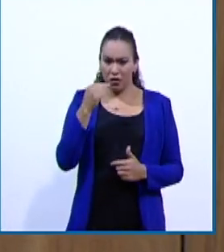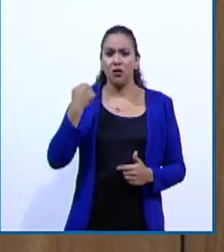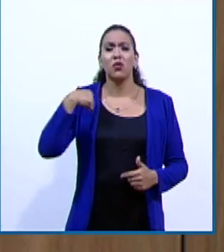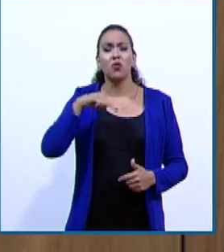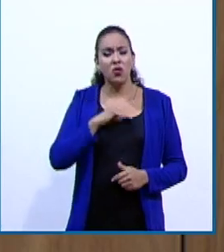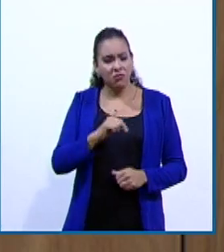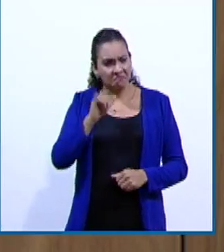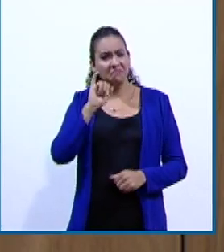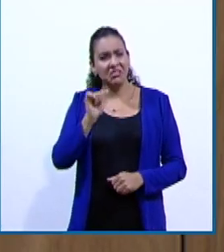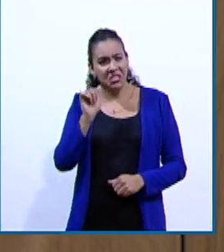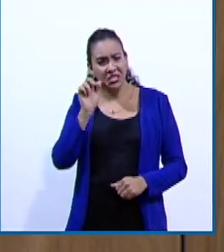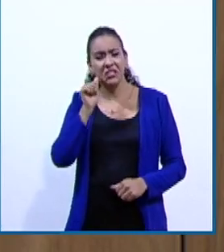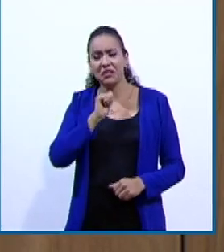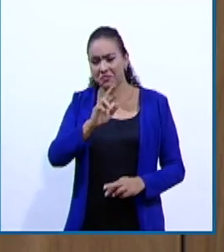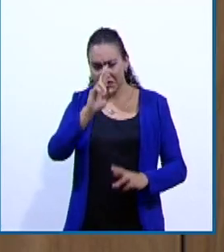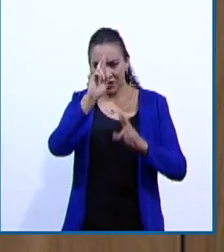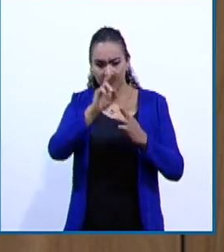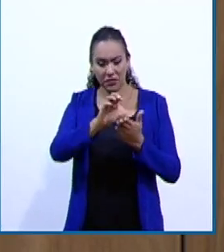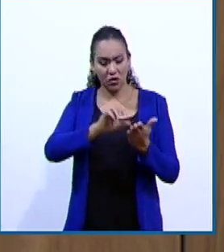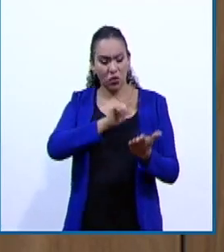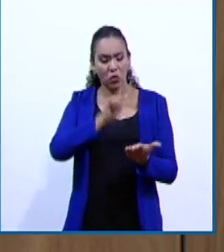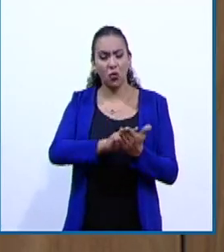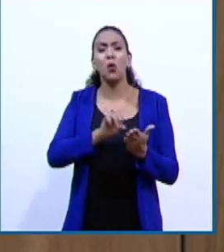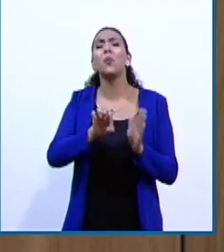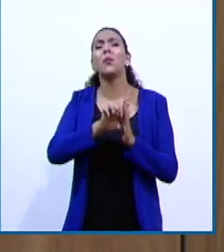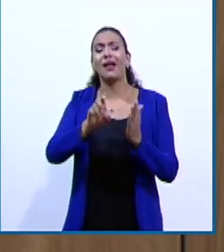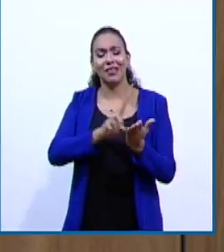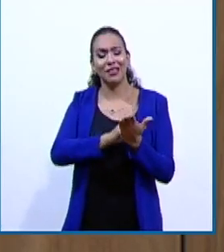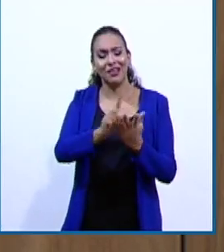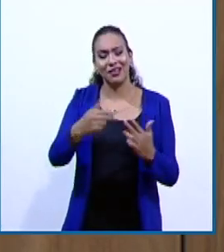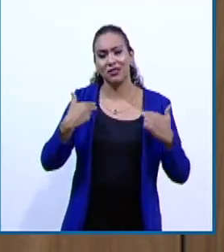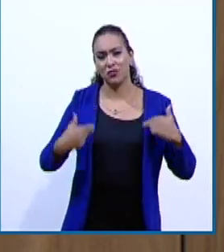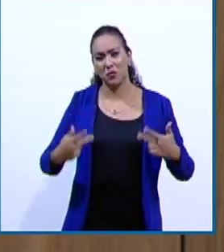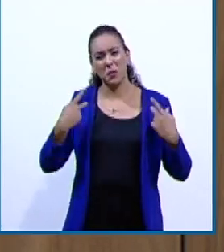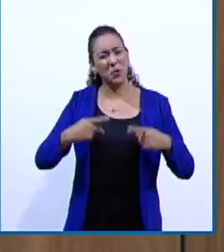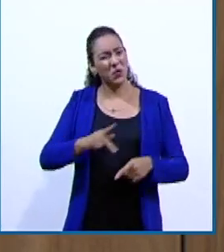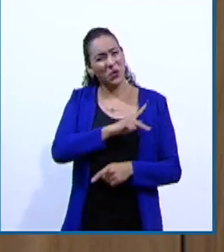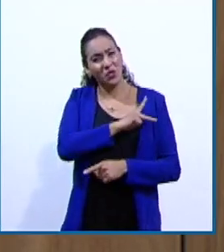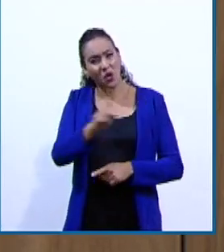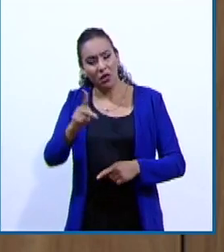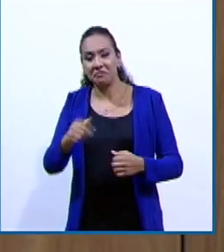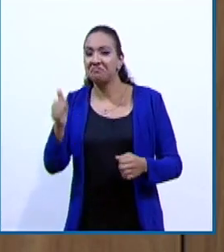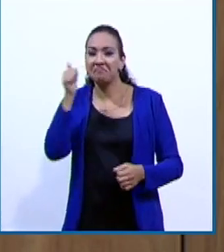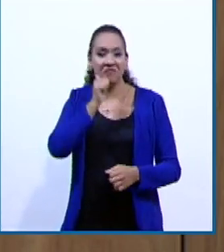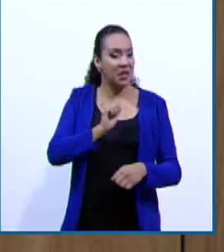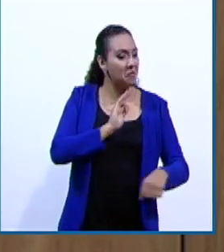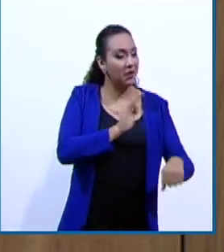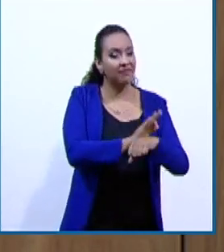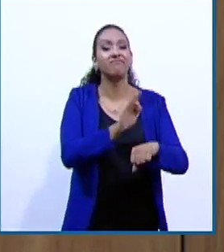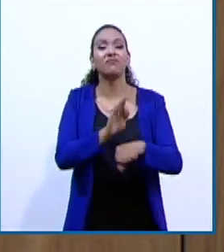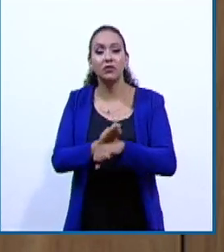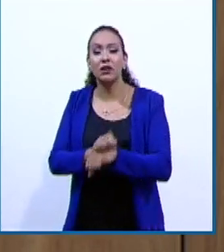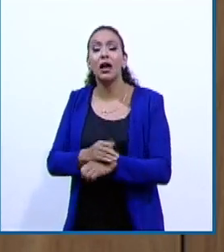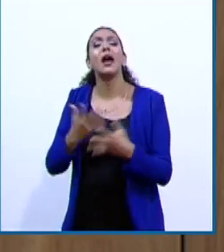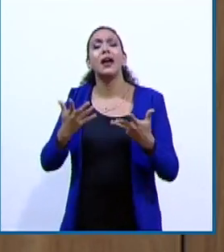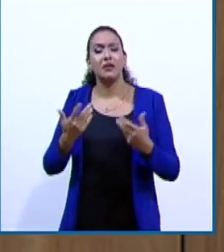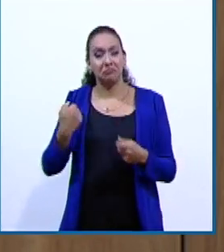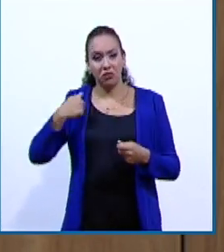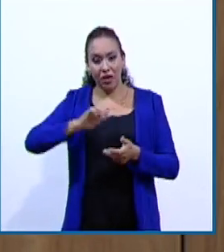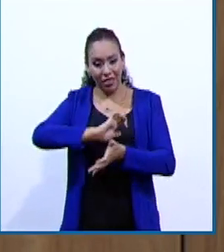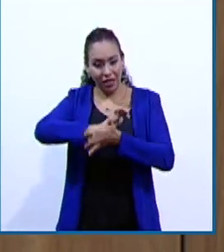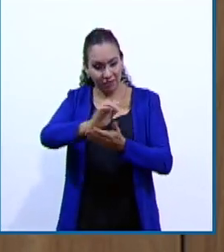Constitución, como son el respeto y garantía de los derechos humanos de todas las personas, de igualdad y no discriminación, debido